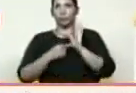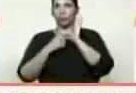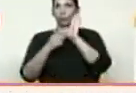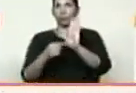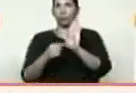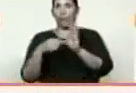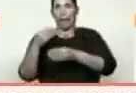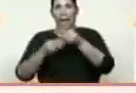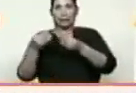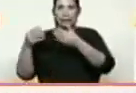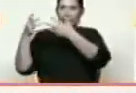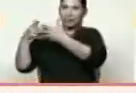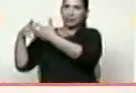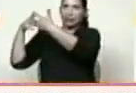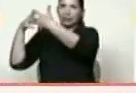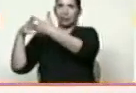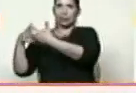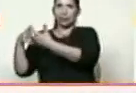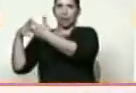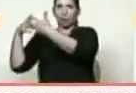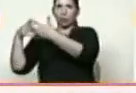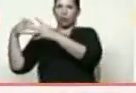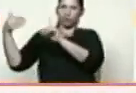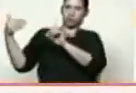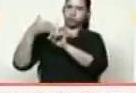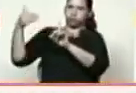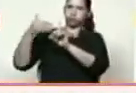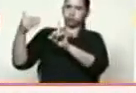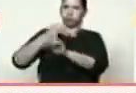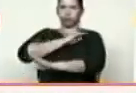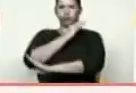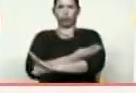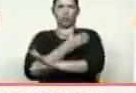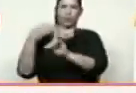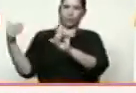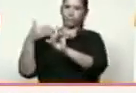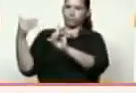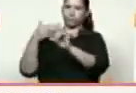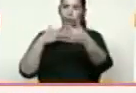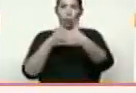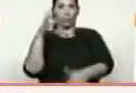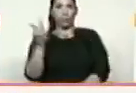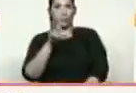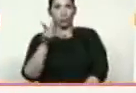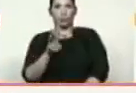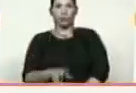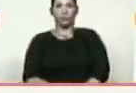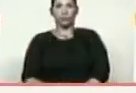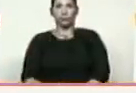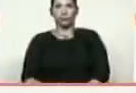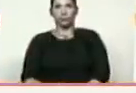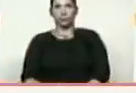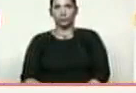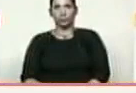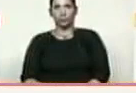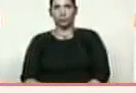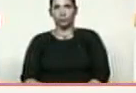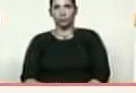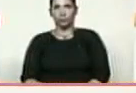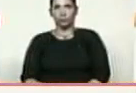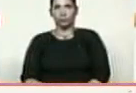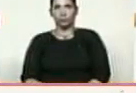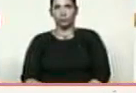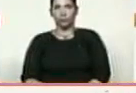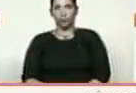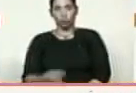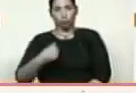Estados Unidos profundice su ofensiva contra nuestra región. La ofensiva norteamericana, y yo siempre